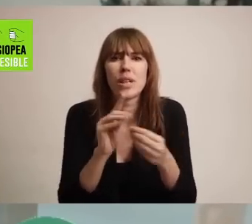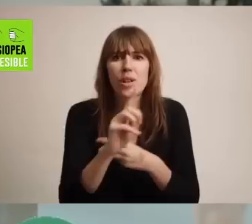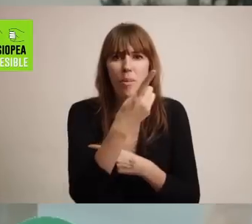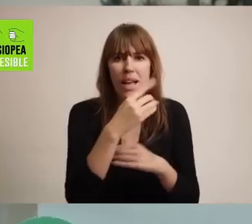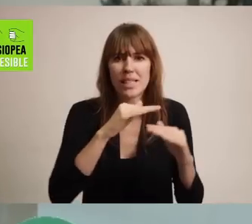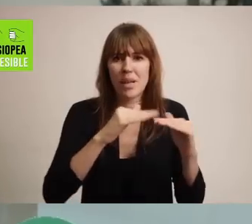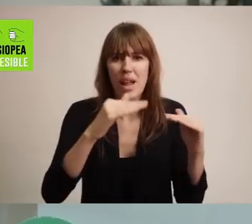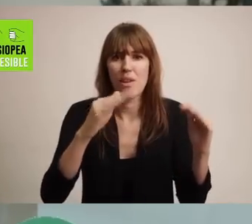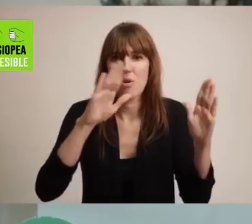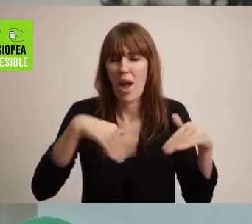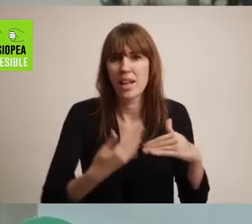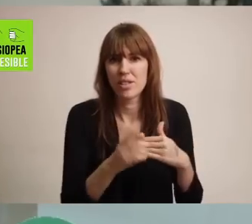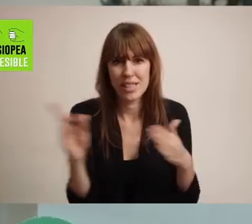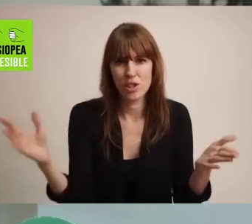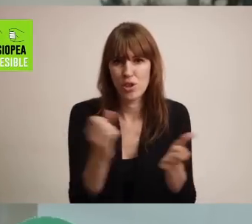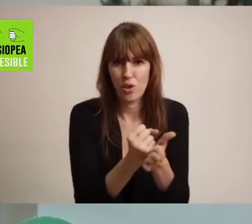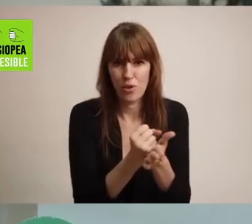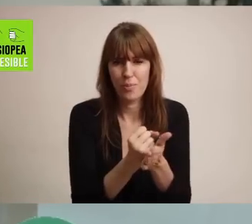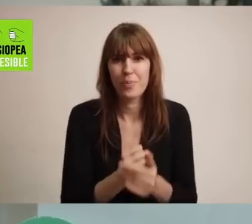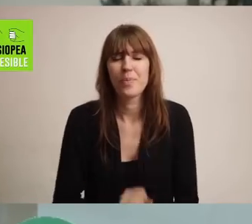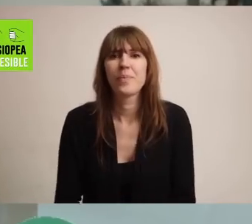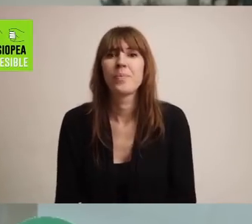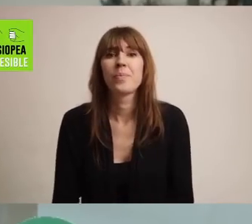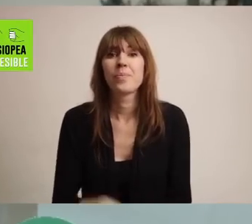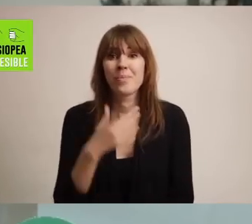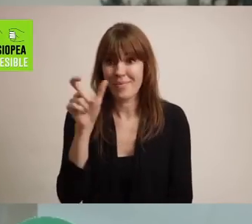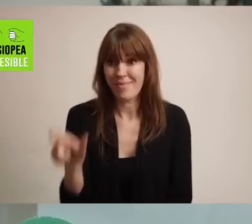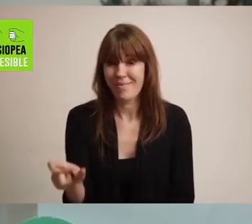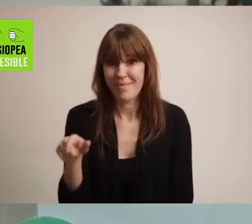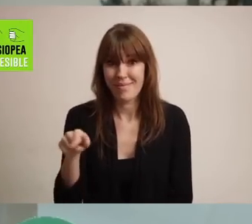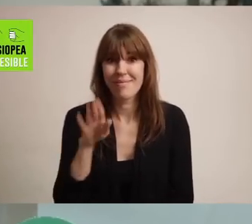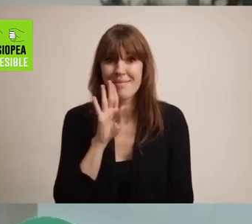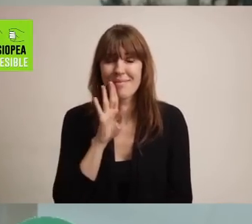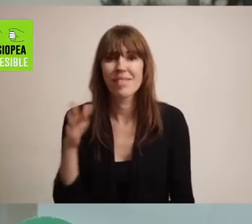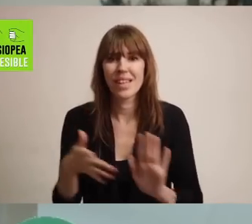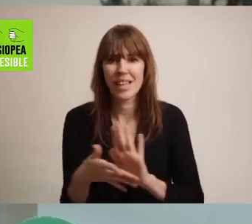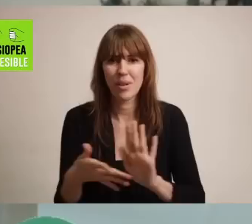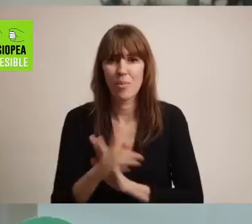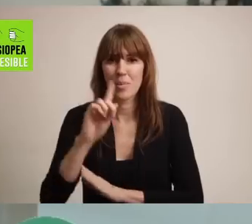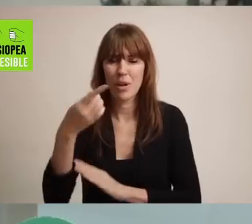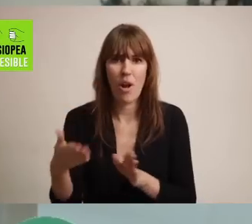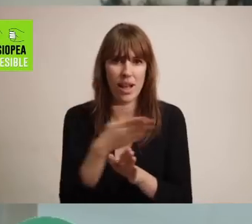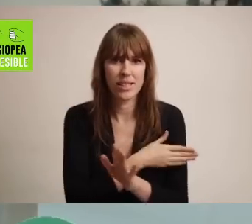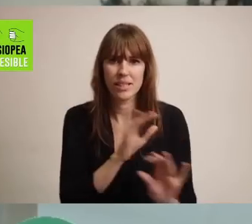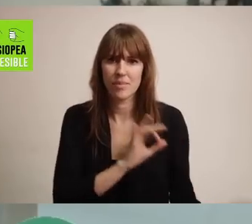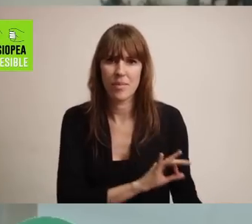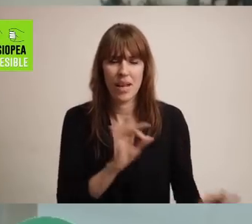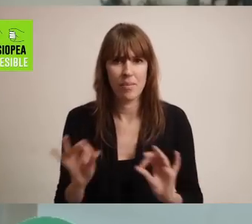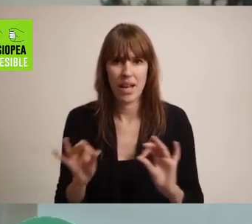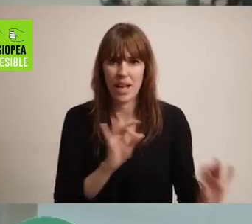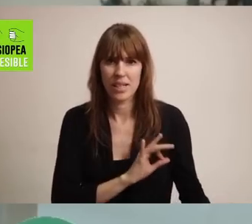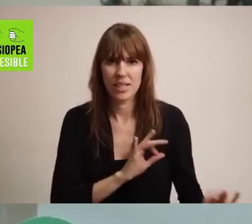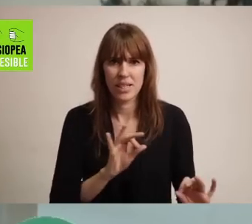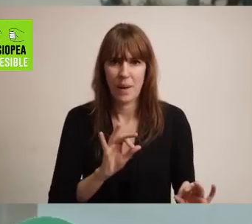vibra con eso. Entonces, él explicó que había primero que prepararse,